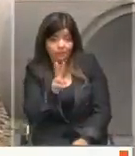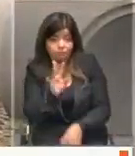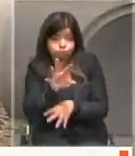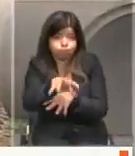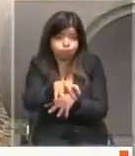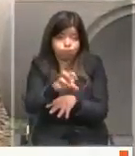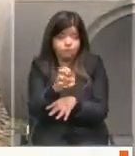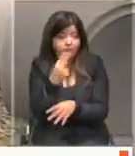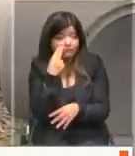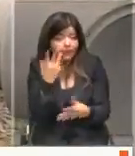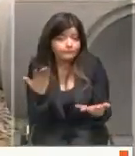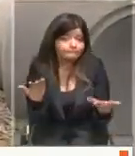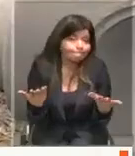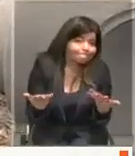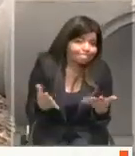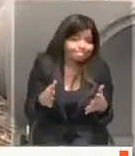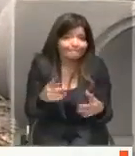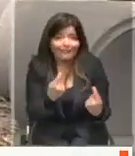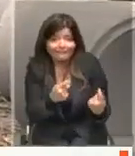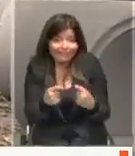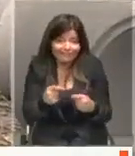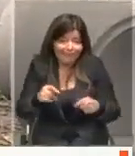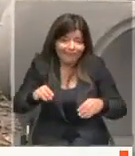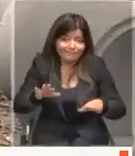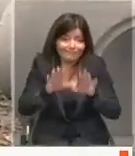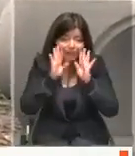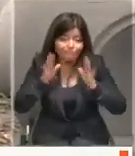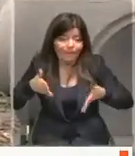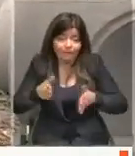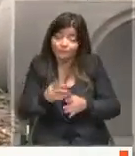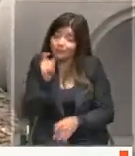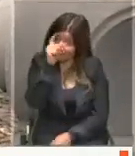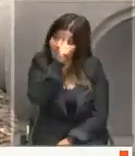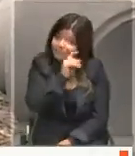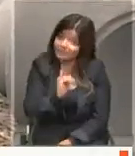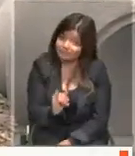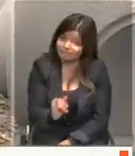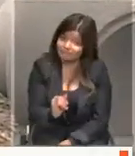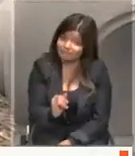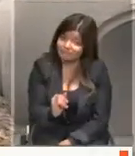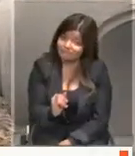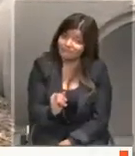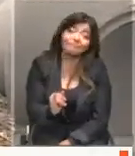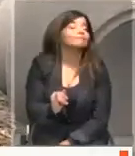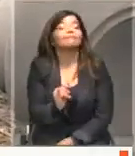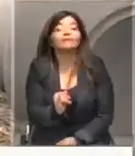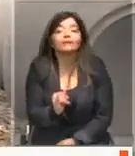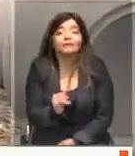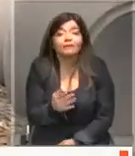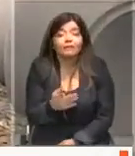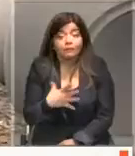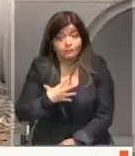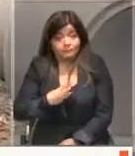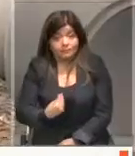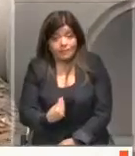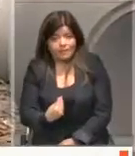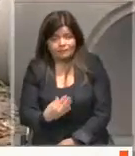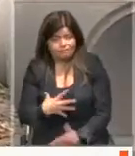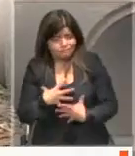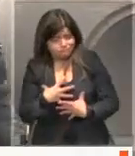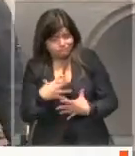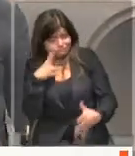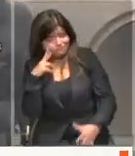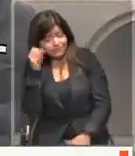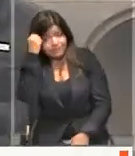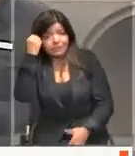están viendo si pueden limpiar el camino, pero va a costar. Pero mi hijo, todo choqueado.